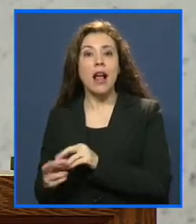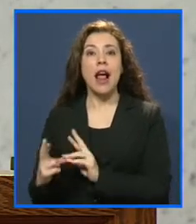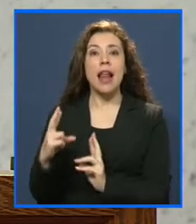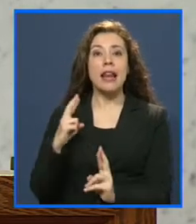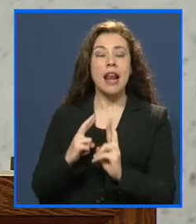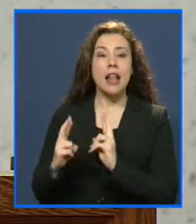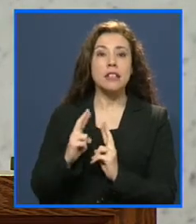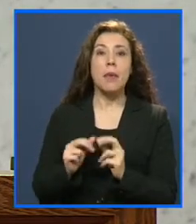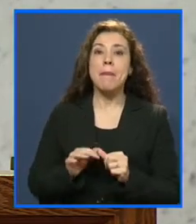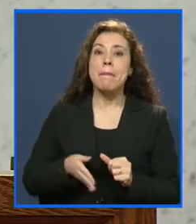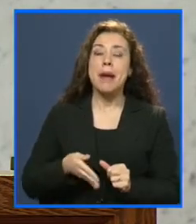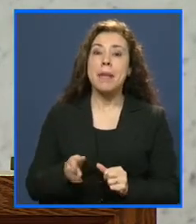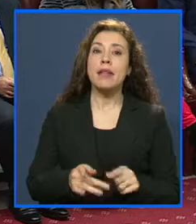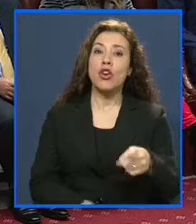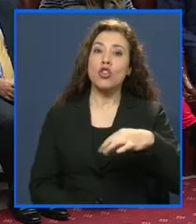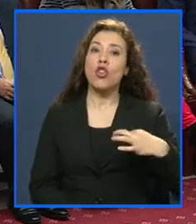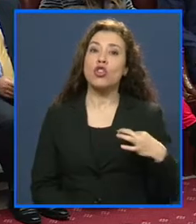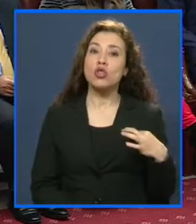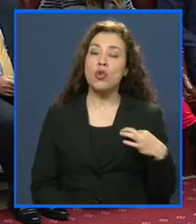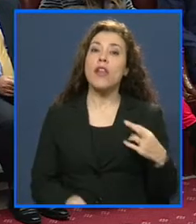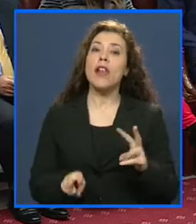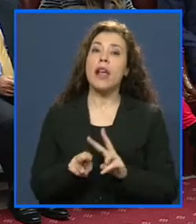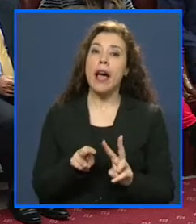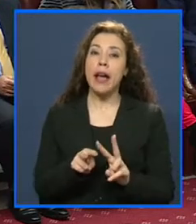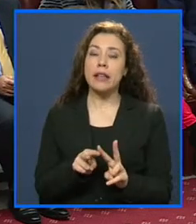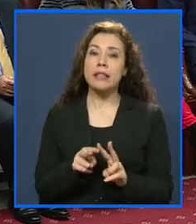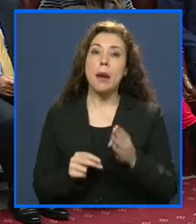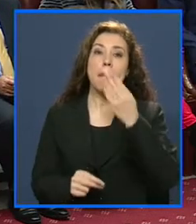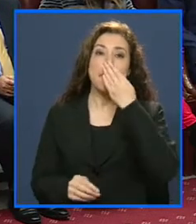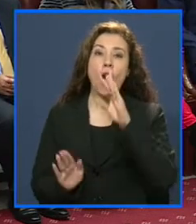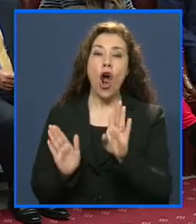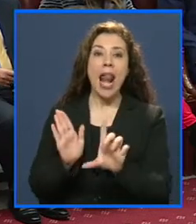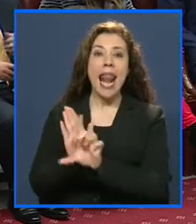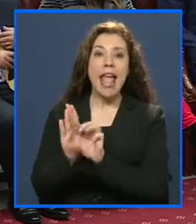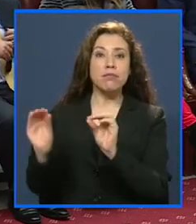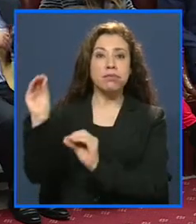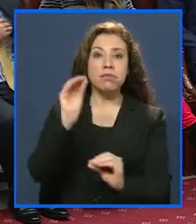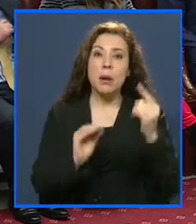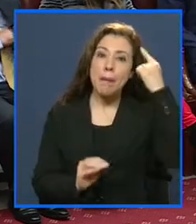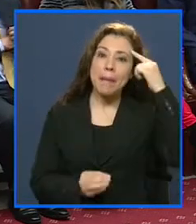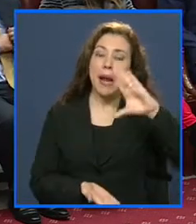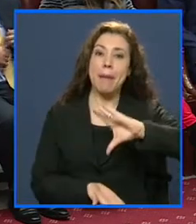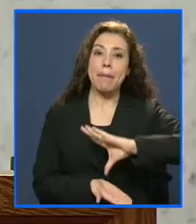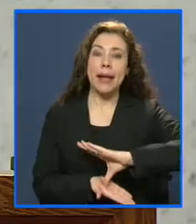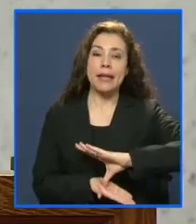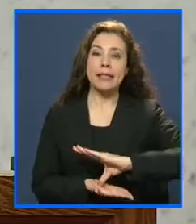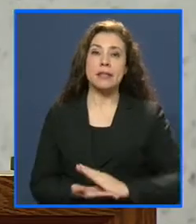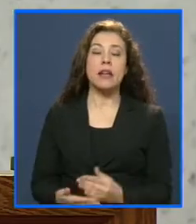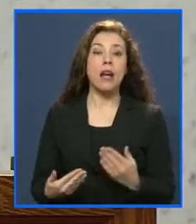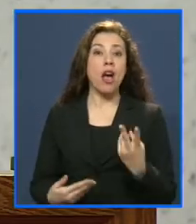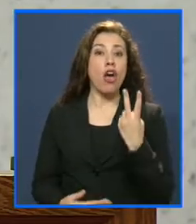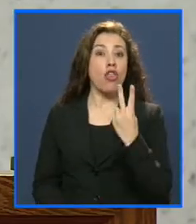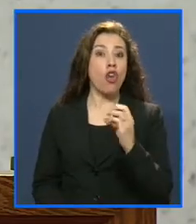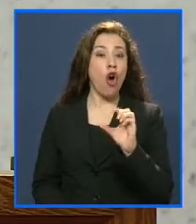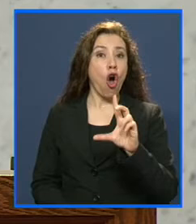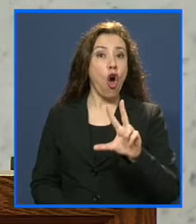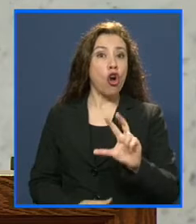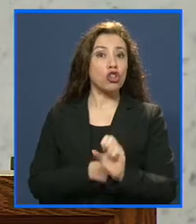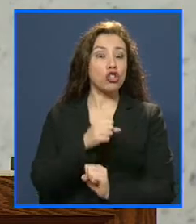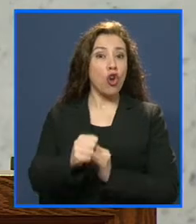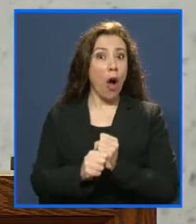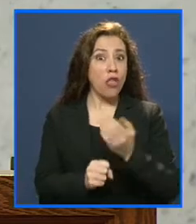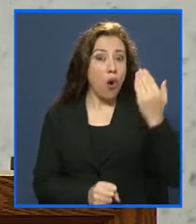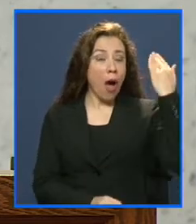activamente con la ciudadanía y generar mejores leyes para el país es que hace 208 años el desafío